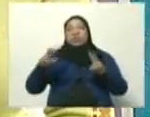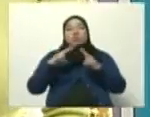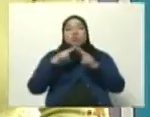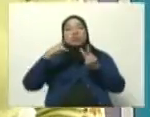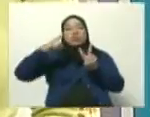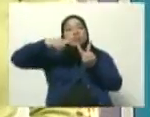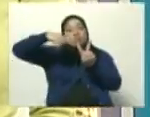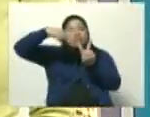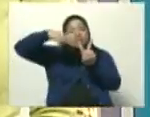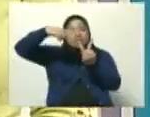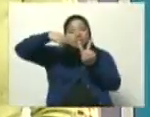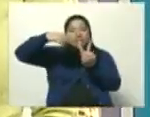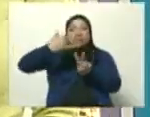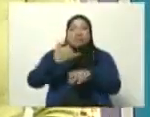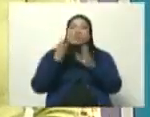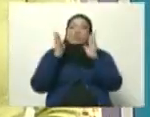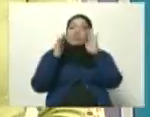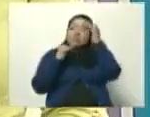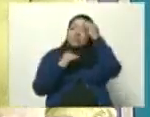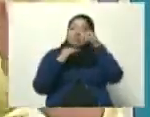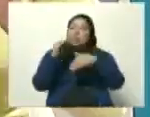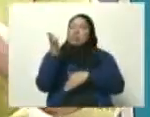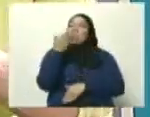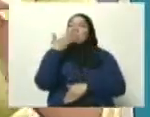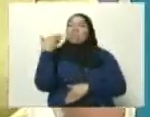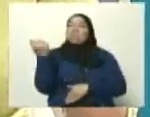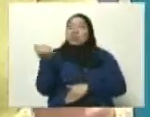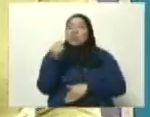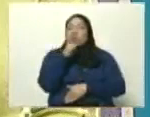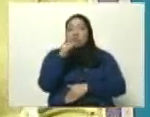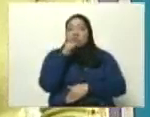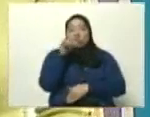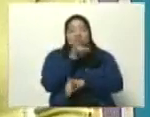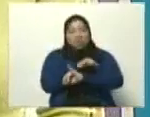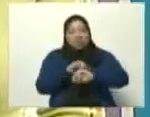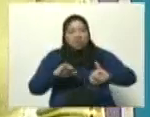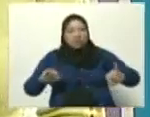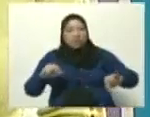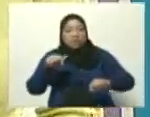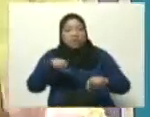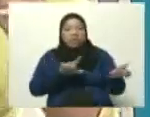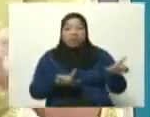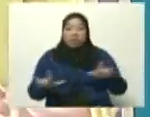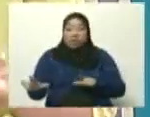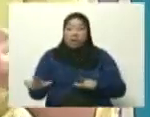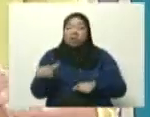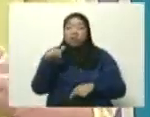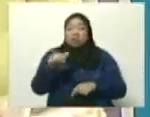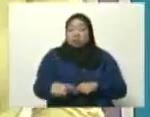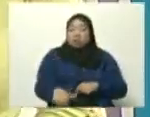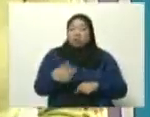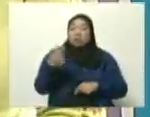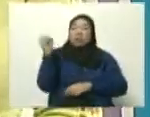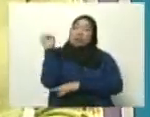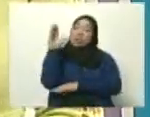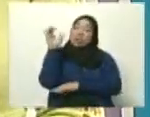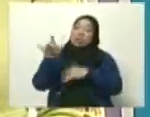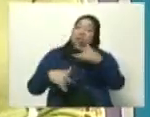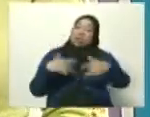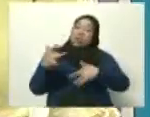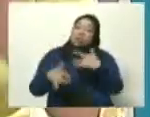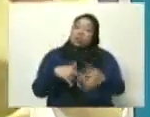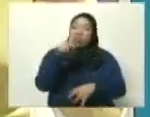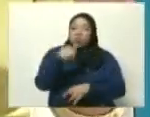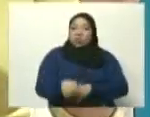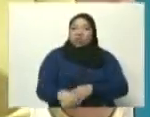las pantallas de Venezolana de Televisión llevando lo que ya es la finalización de esta actividad, de este foro que se desarrolla el